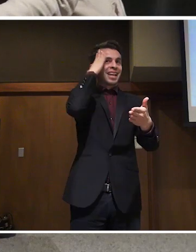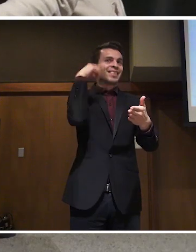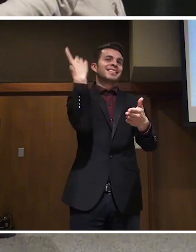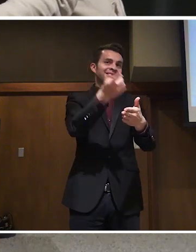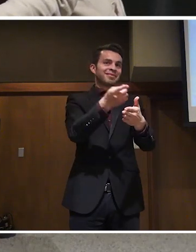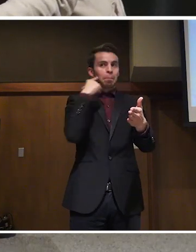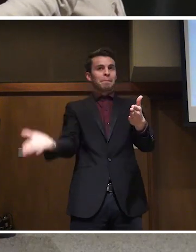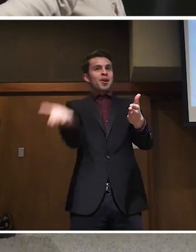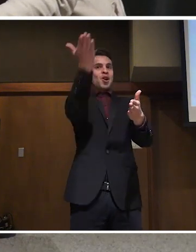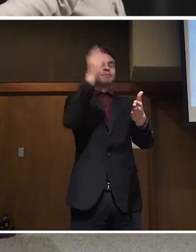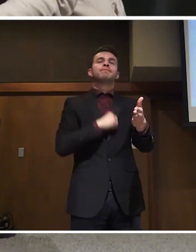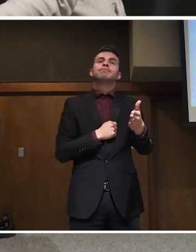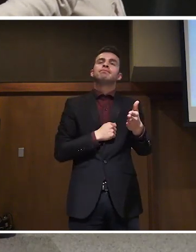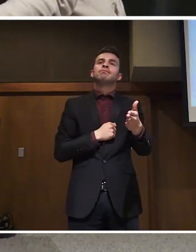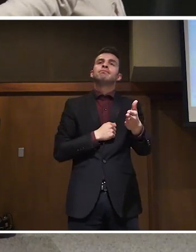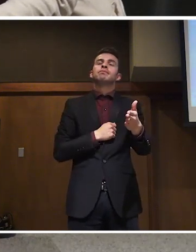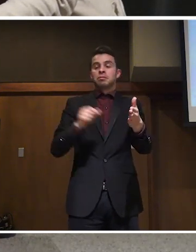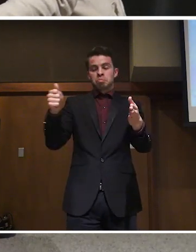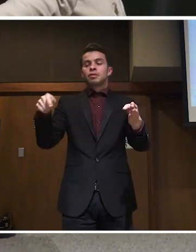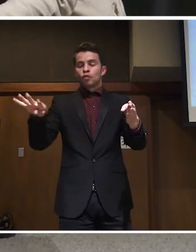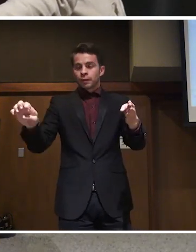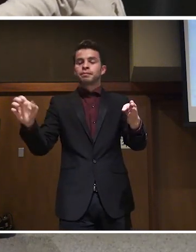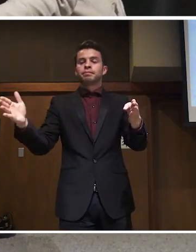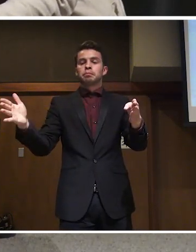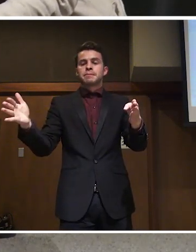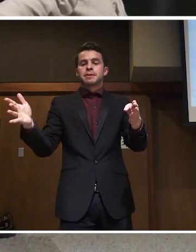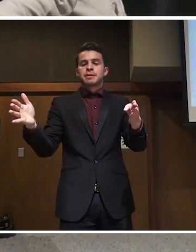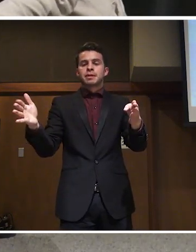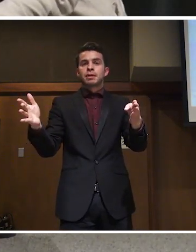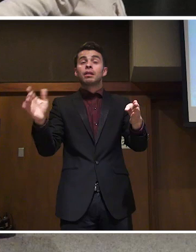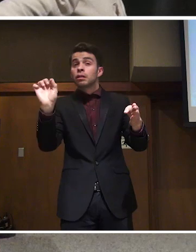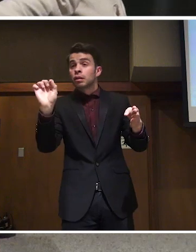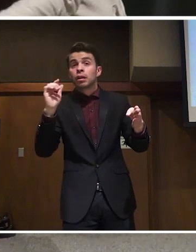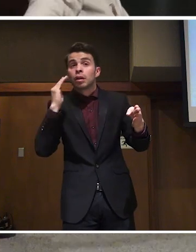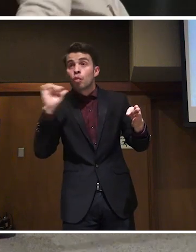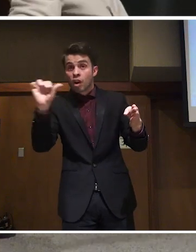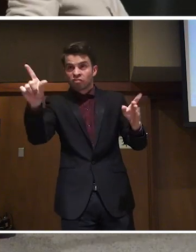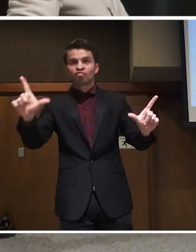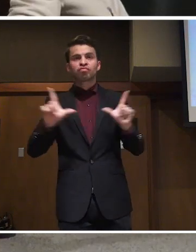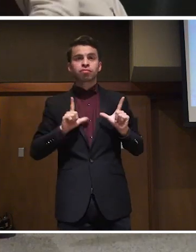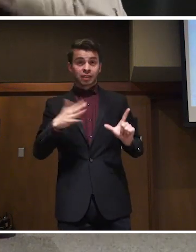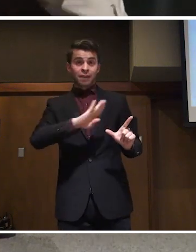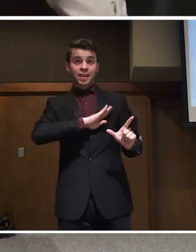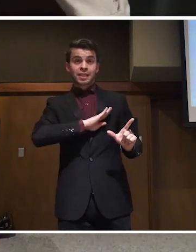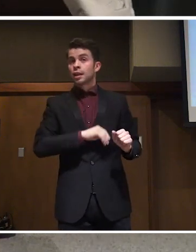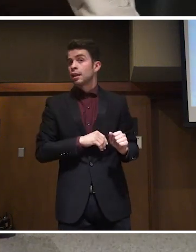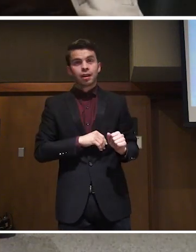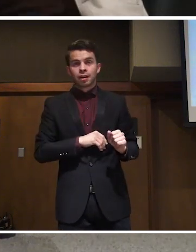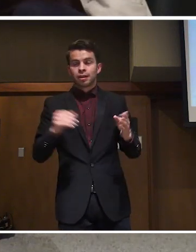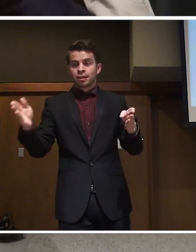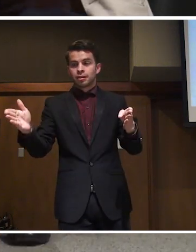del siglo XIX, no había mujeres que tuvieran título de bachillerato. A finales